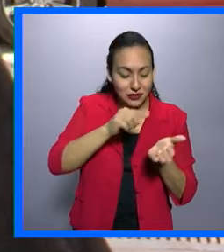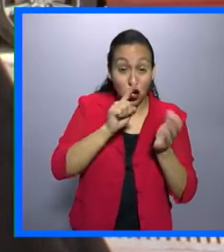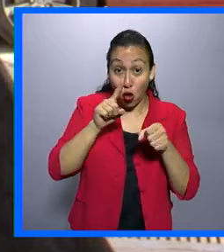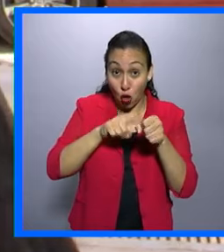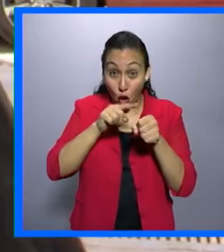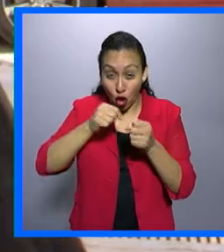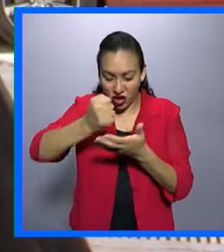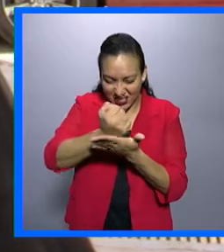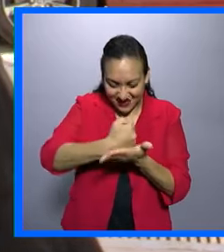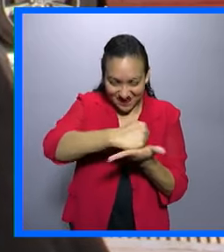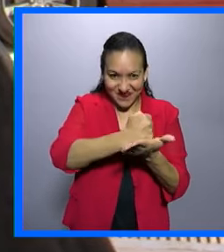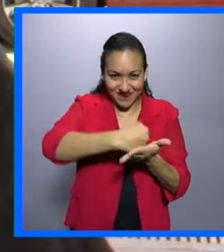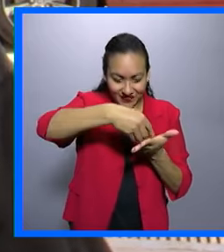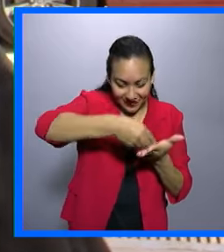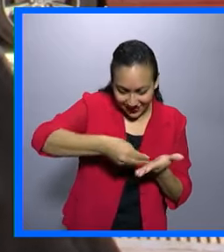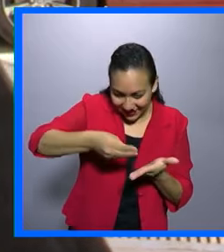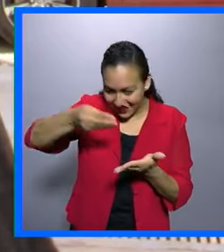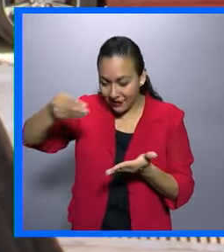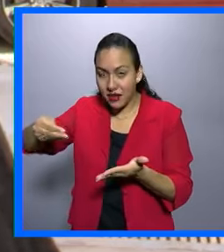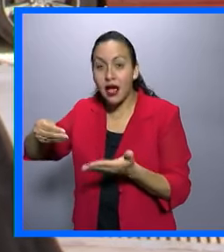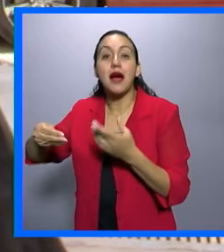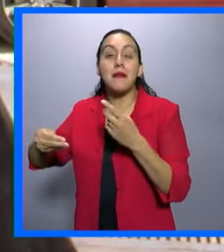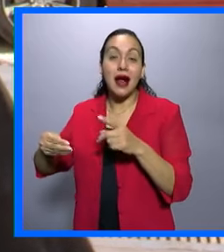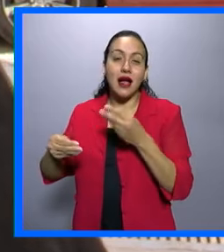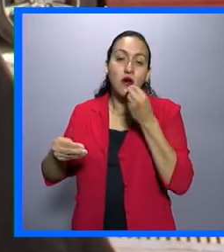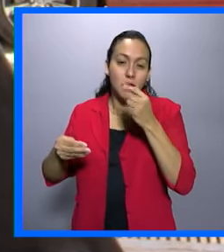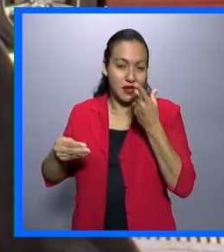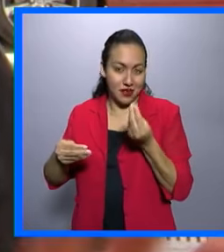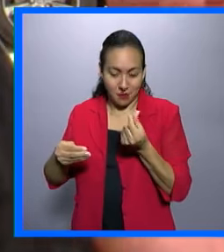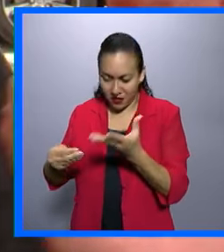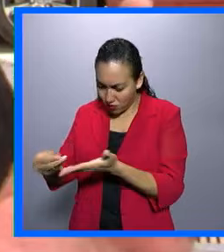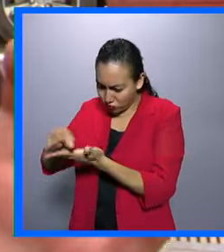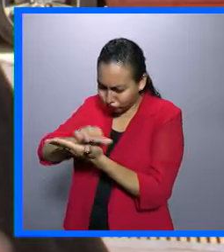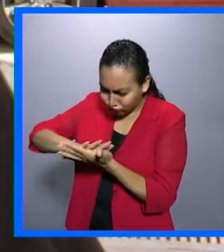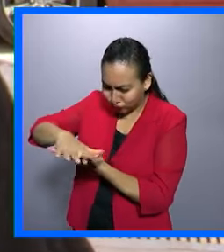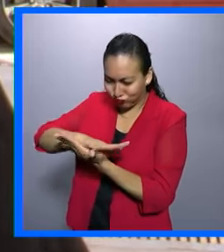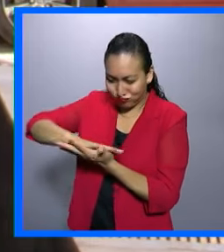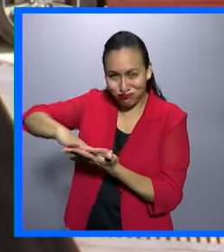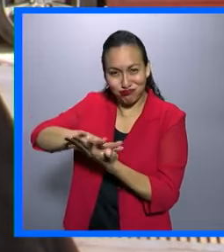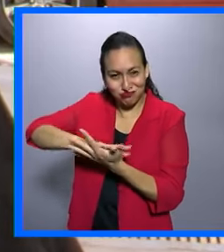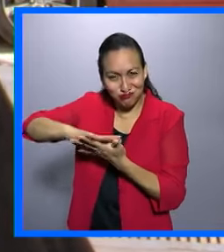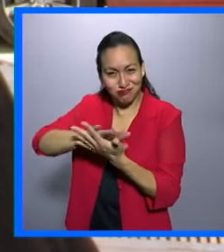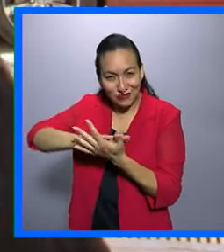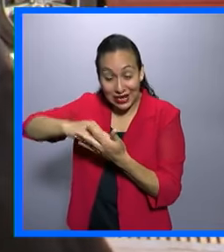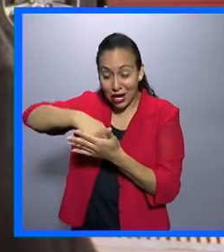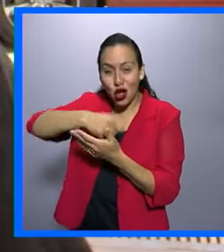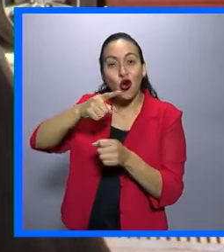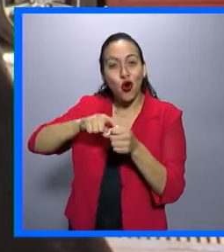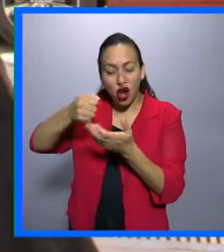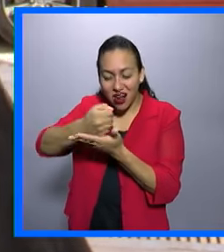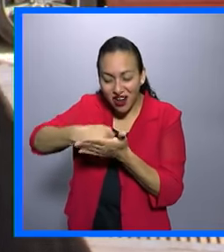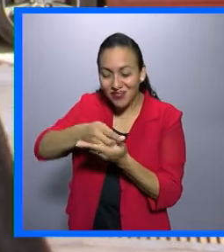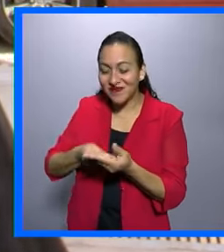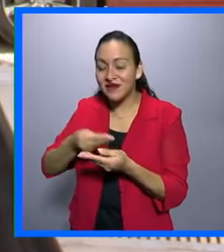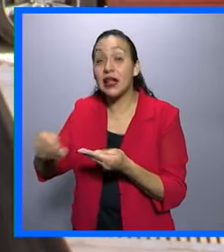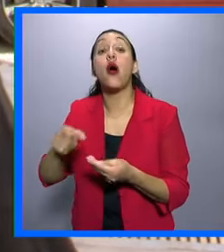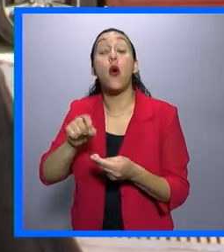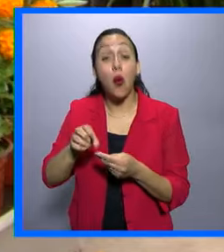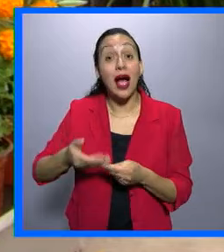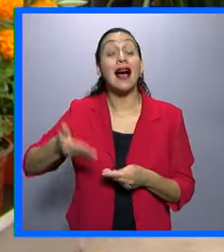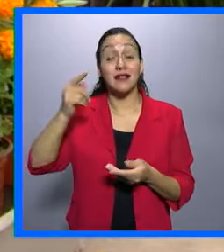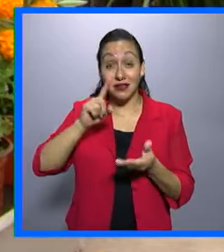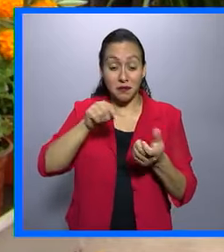piel una tonalidad más naranja, la yema una tonalidad más naranja, y también se procesaba el pigmento para cosméticos y muchas otras